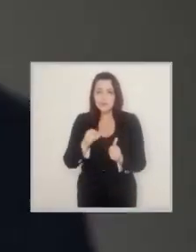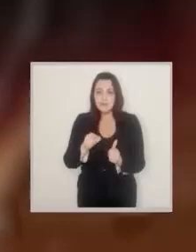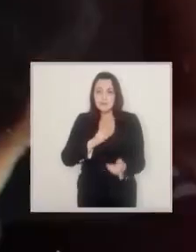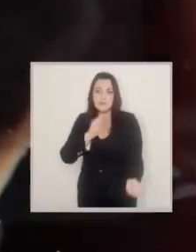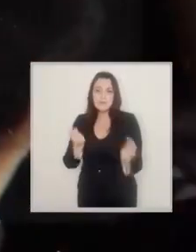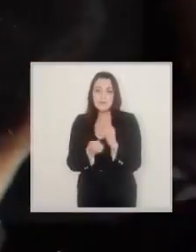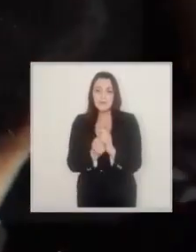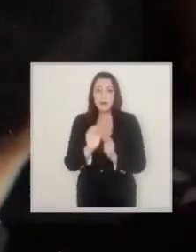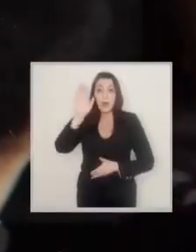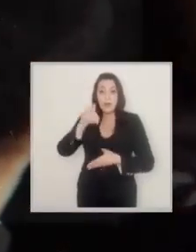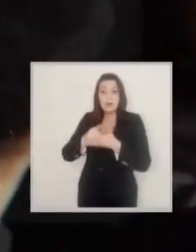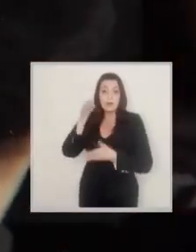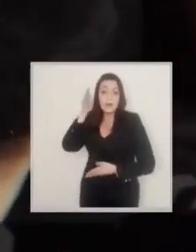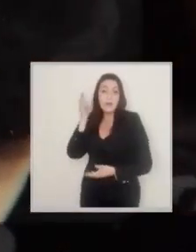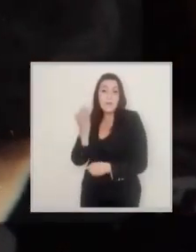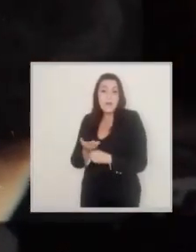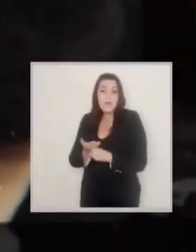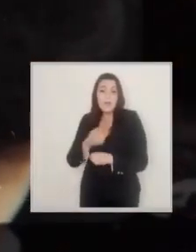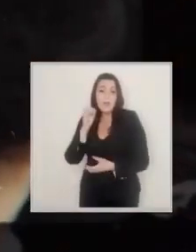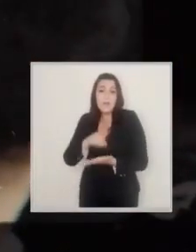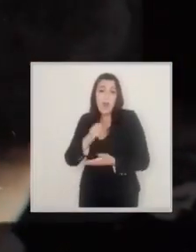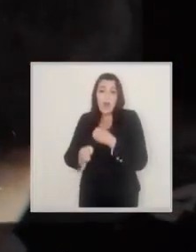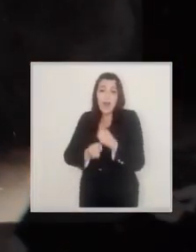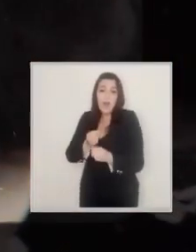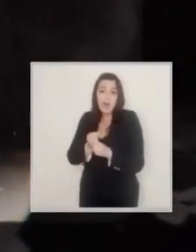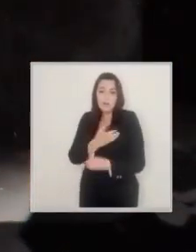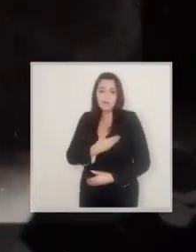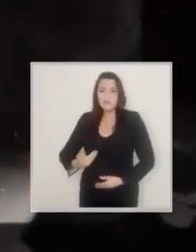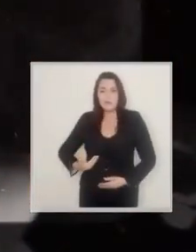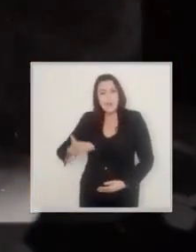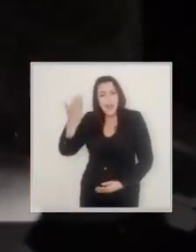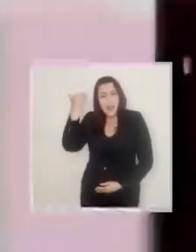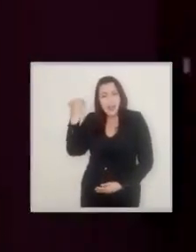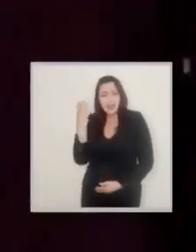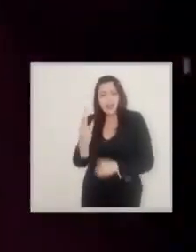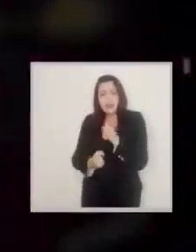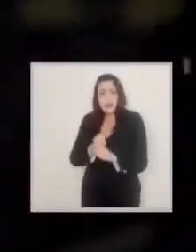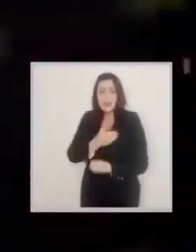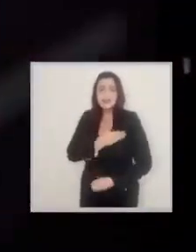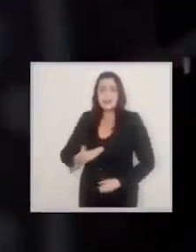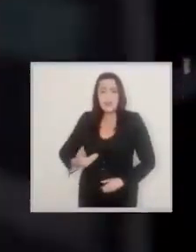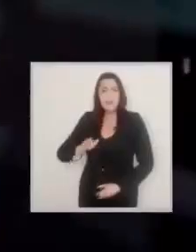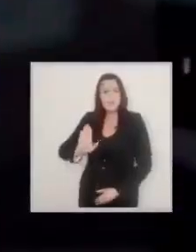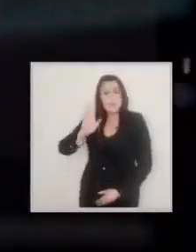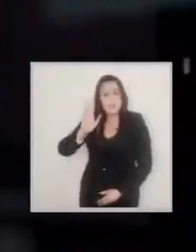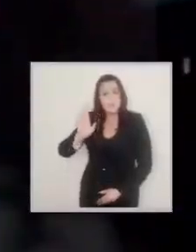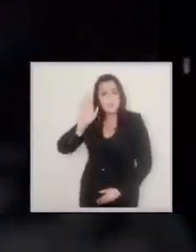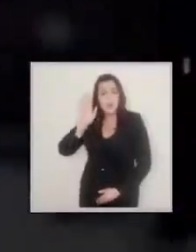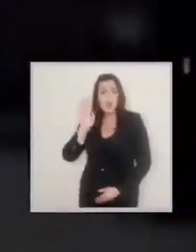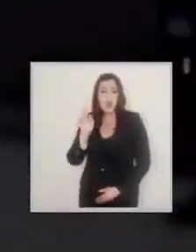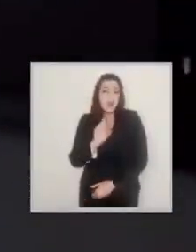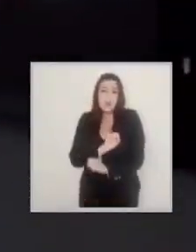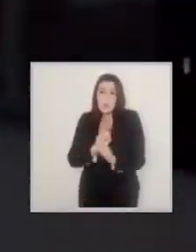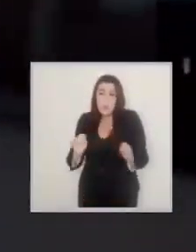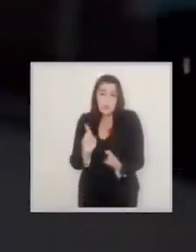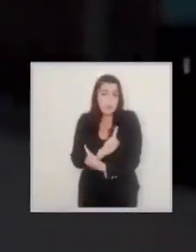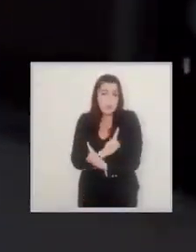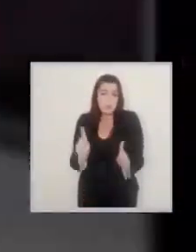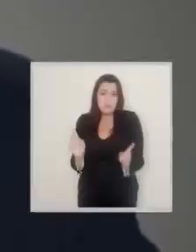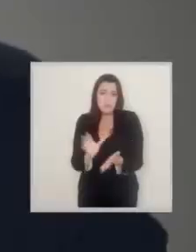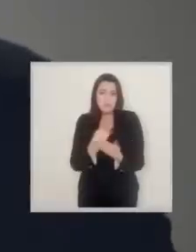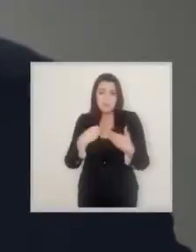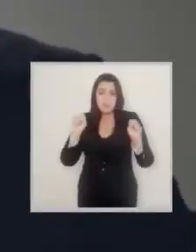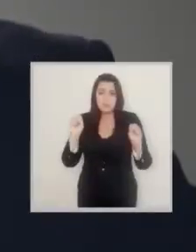el cambio. Hay una candidata que pide más años para gobernar, pero ya gobernó 30 años y promete lo que no logró en